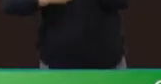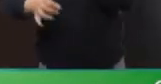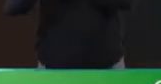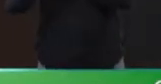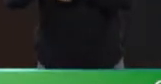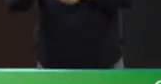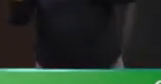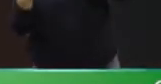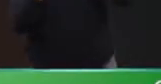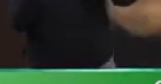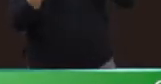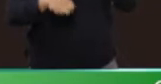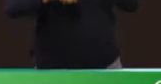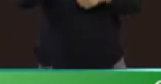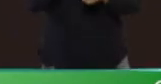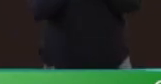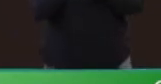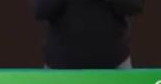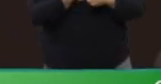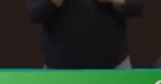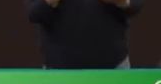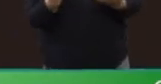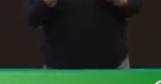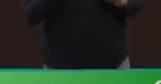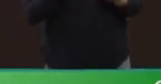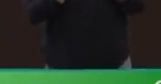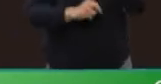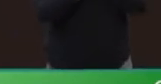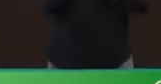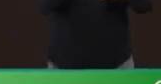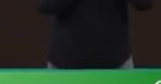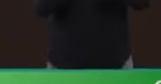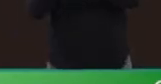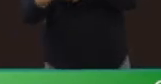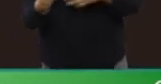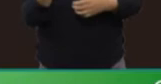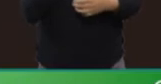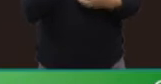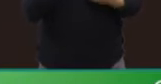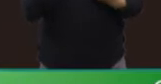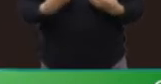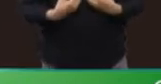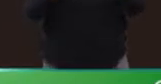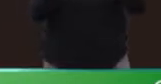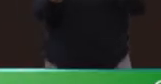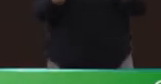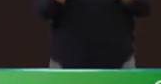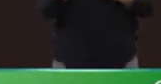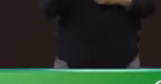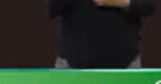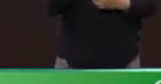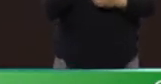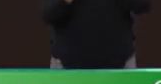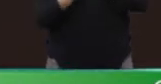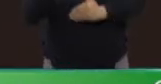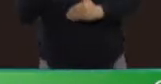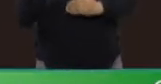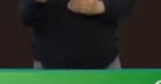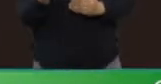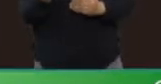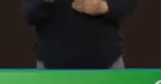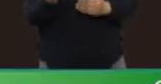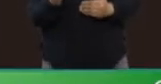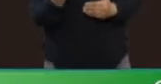se quejan que hay adultos mayores que tienen diferentes enfermedades diabetes colesterol triglicéridos problemas